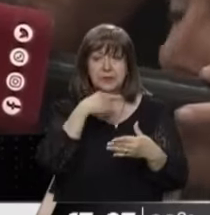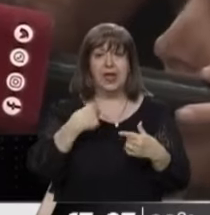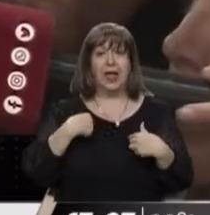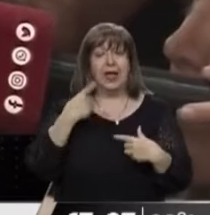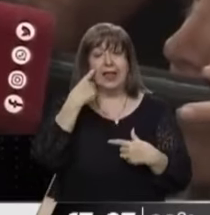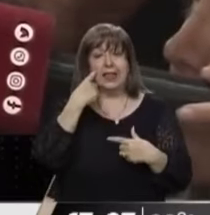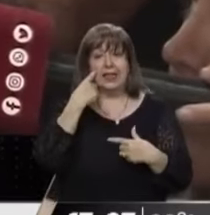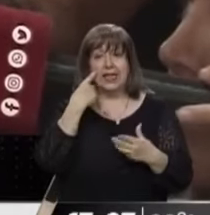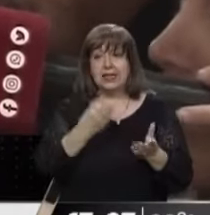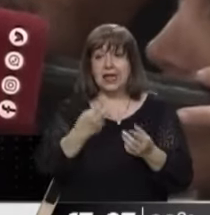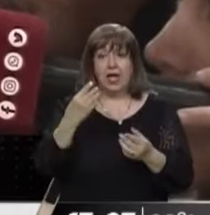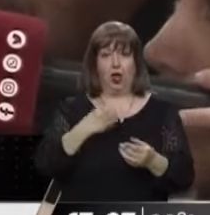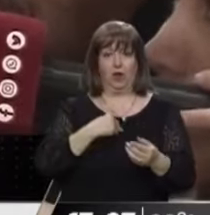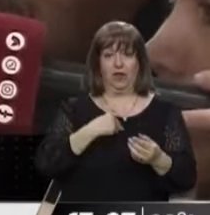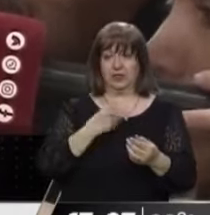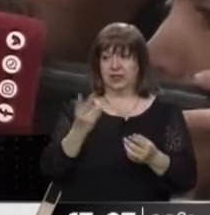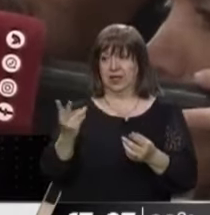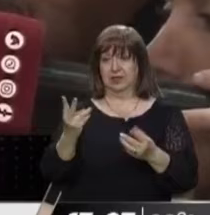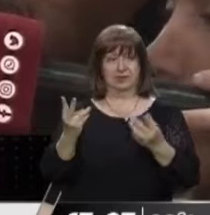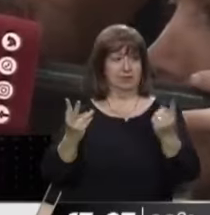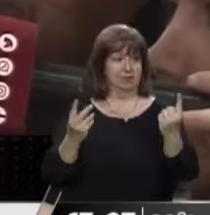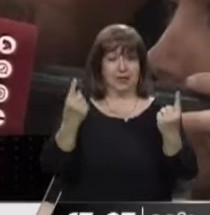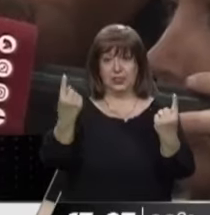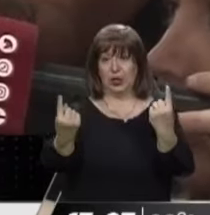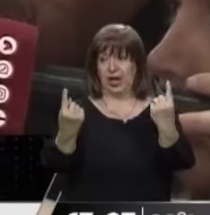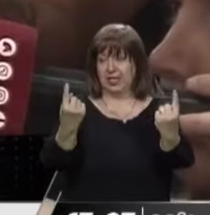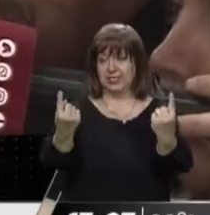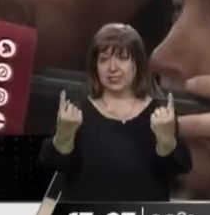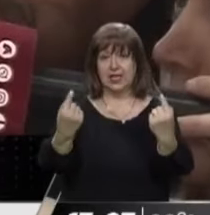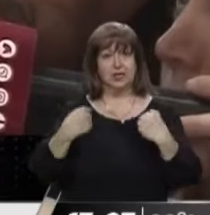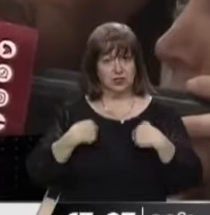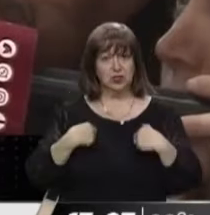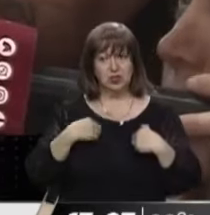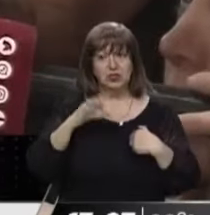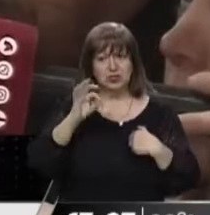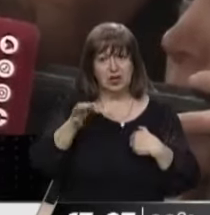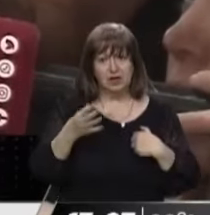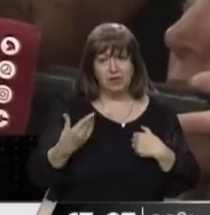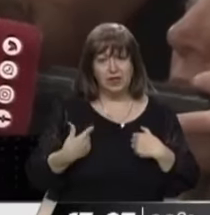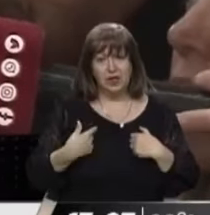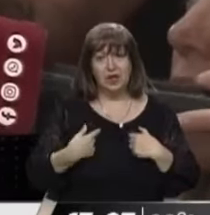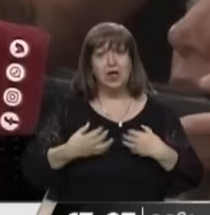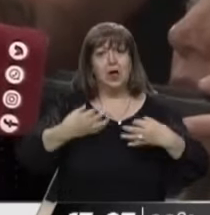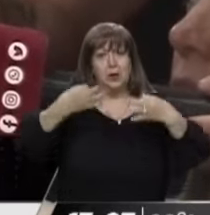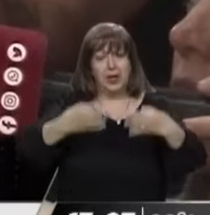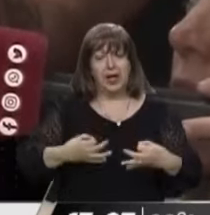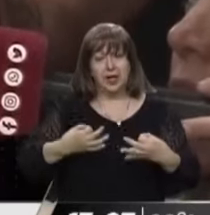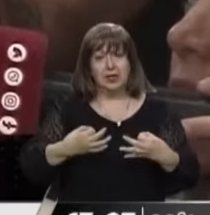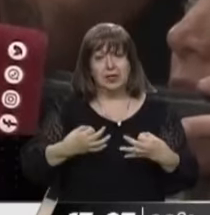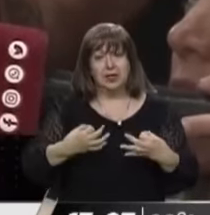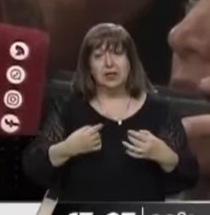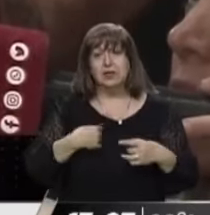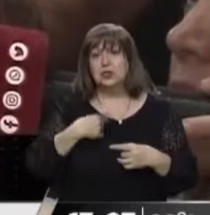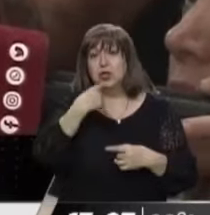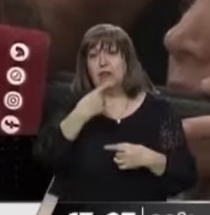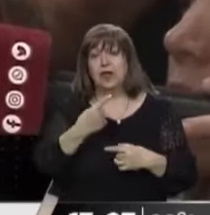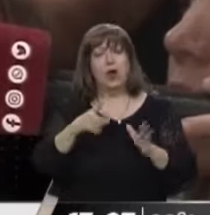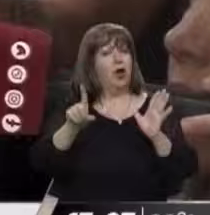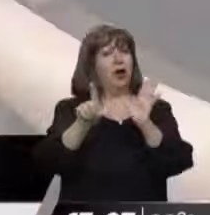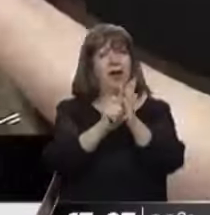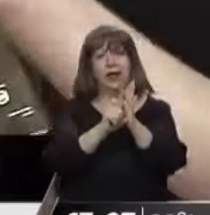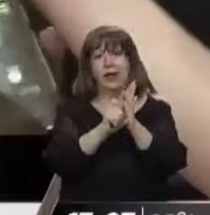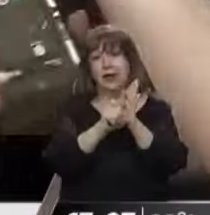intendente, confiaba en estas personas. Y este intendente que está hoy en día sabe que las cosas se tenían que haber hecho bien. Yo siempre tuve un dicho que decía, lo legal es lo